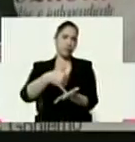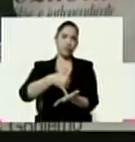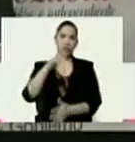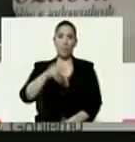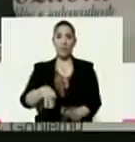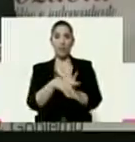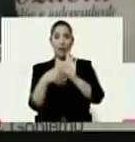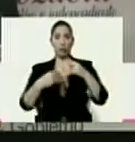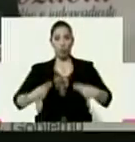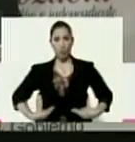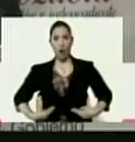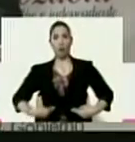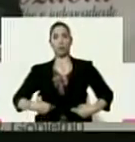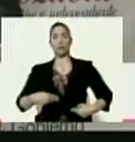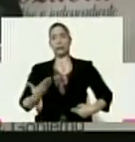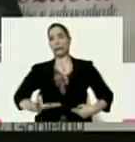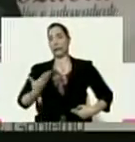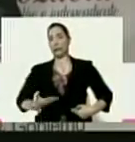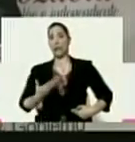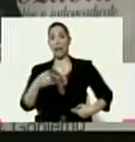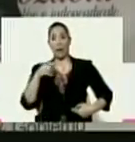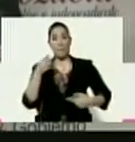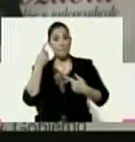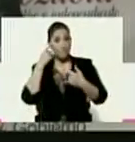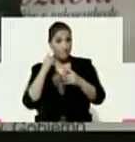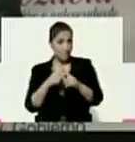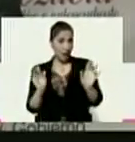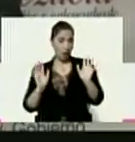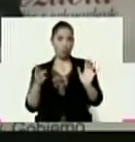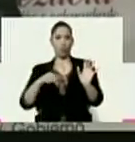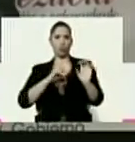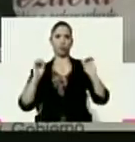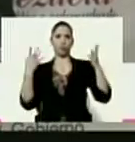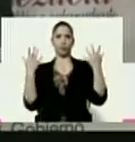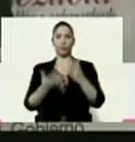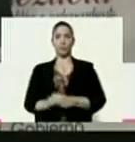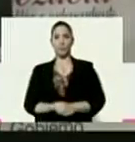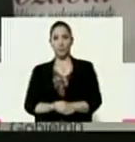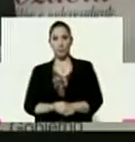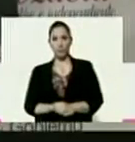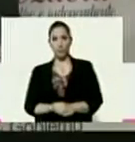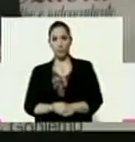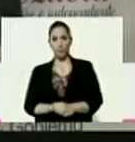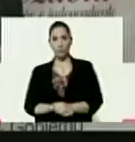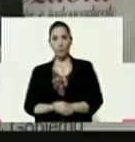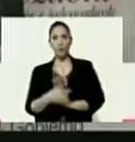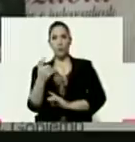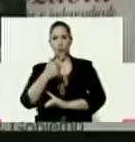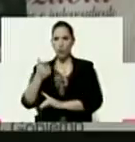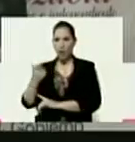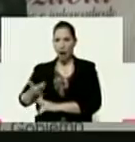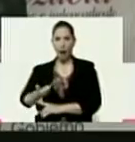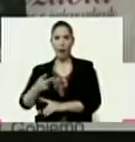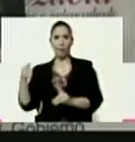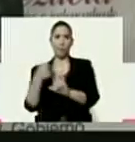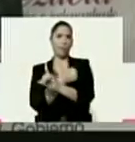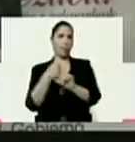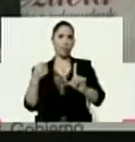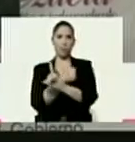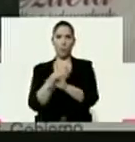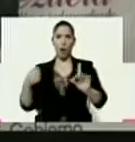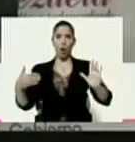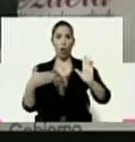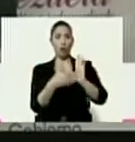derechos humanos elementales. Pero aún así, hemos logrado sortear esas acciones brutales de la administración Trump contra